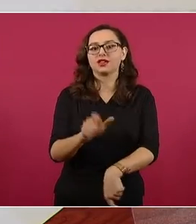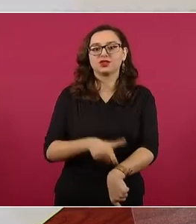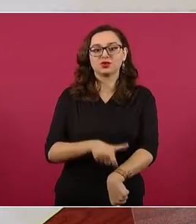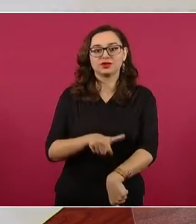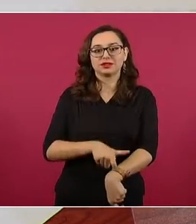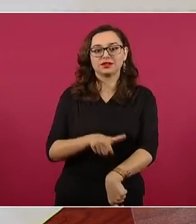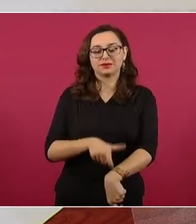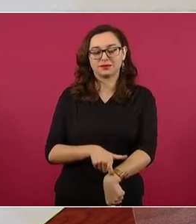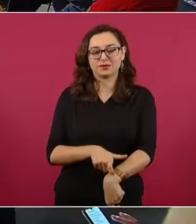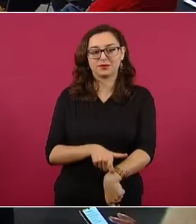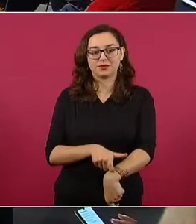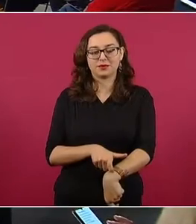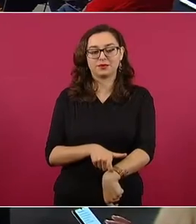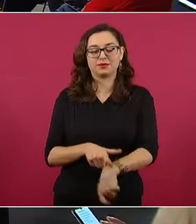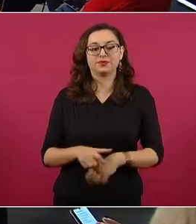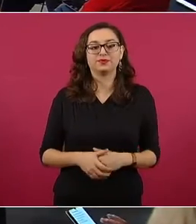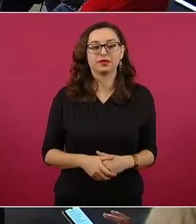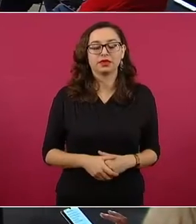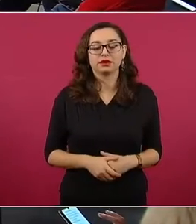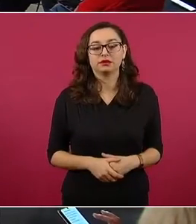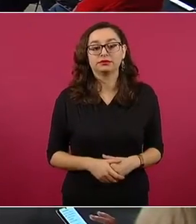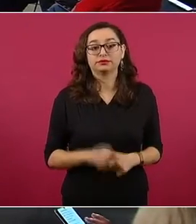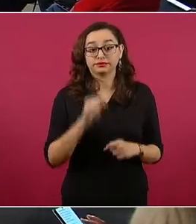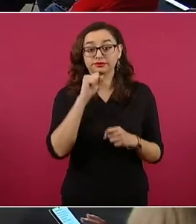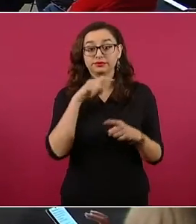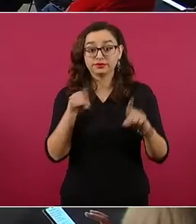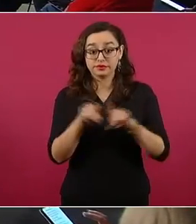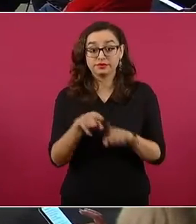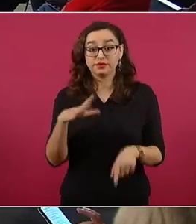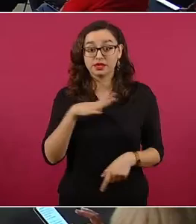Crearon también un organismo de la competencia.